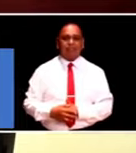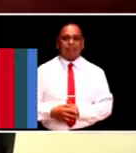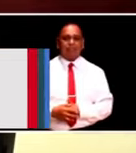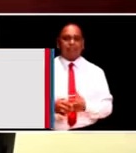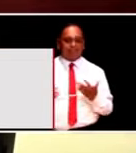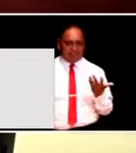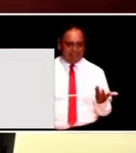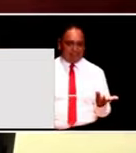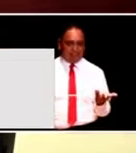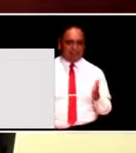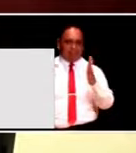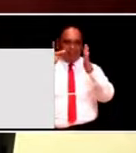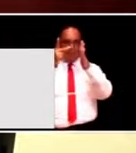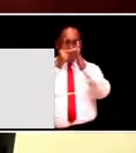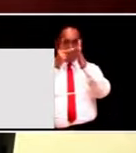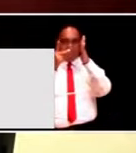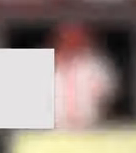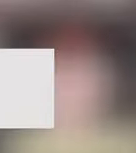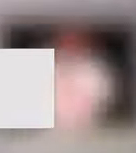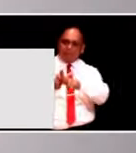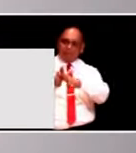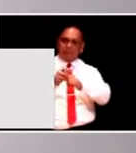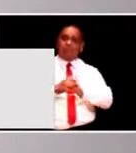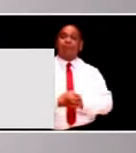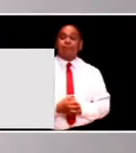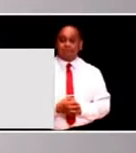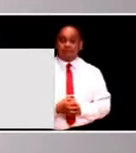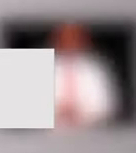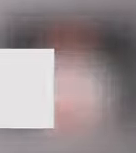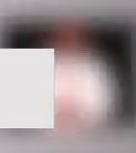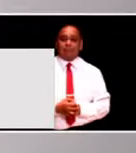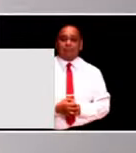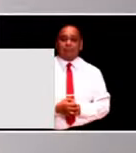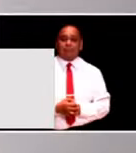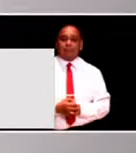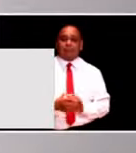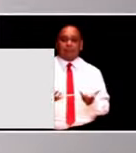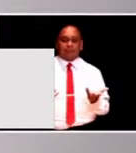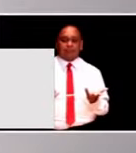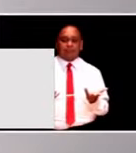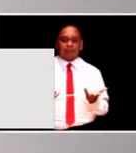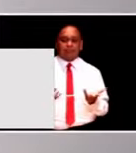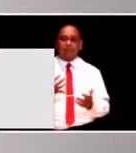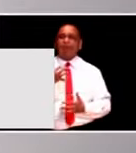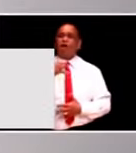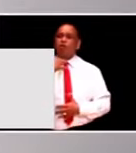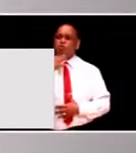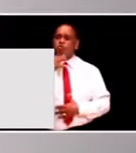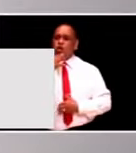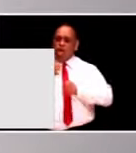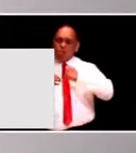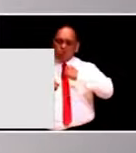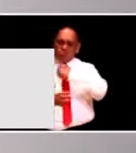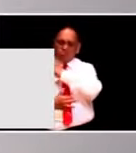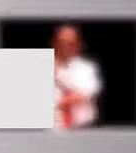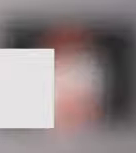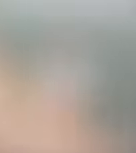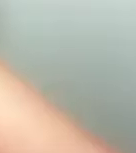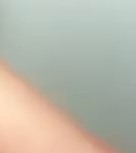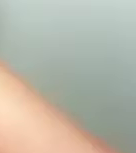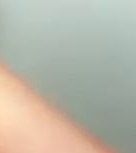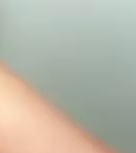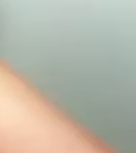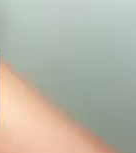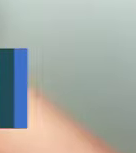Continuar con los principios que dan origen a este movimiento, erradicar la corrupción en cualquier lugar donde se encuentre.